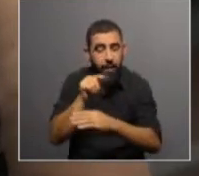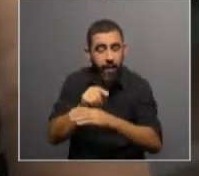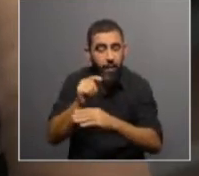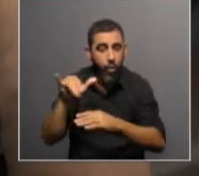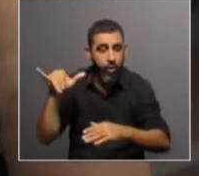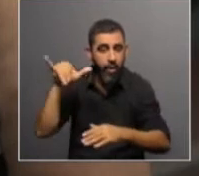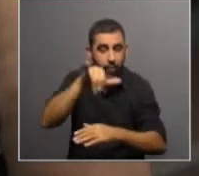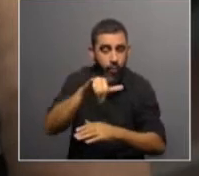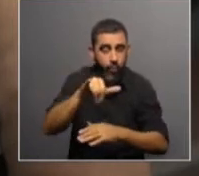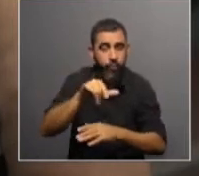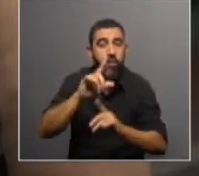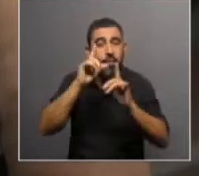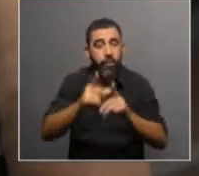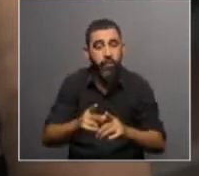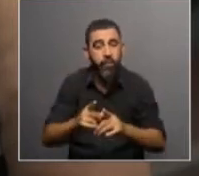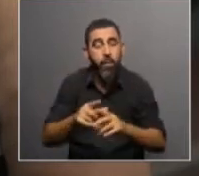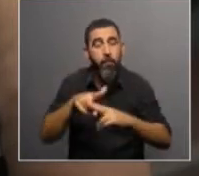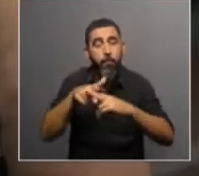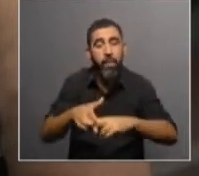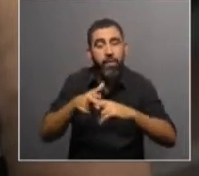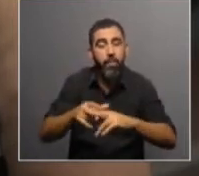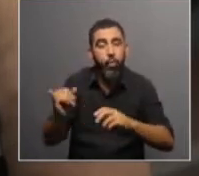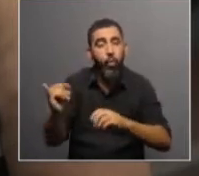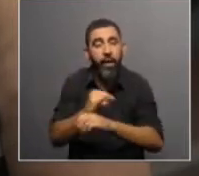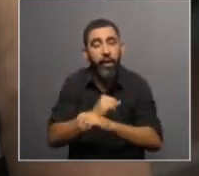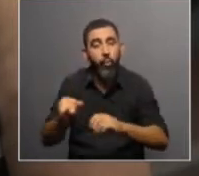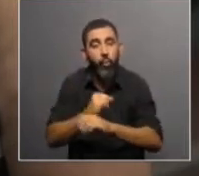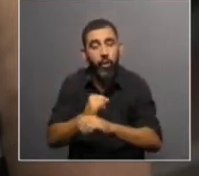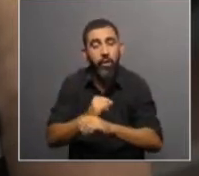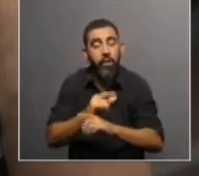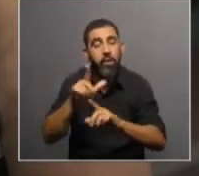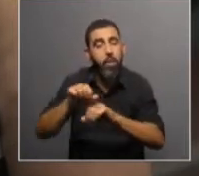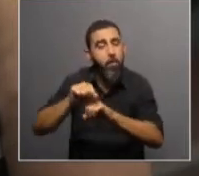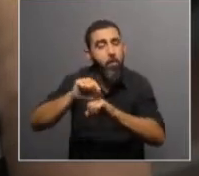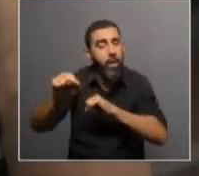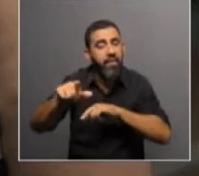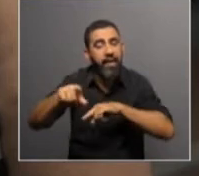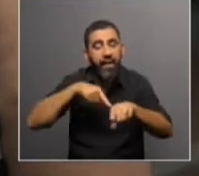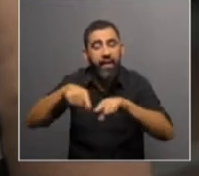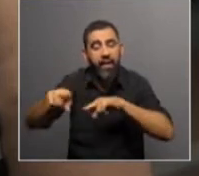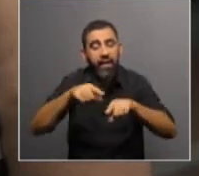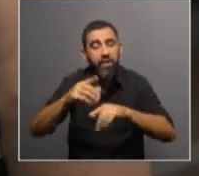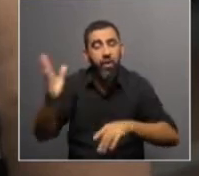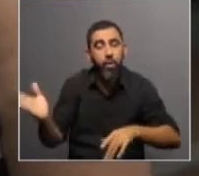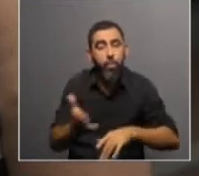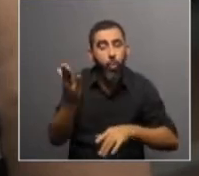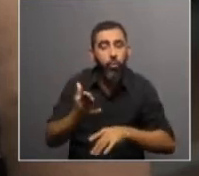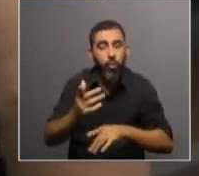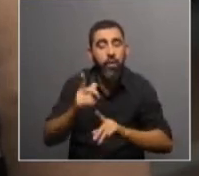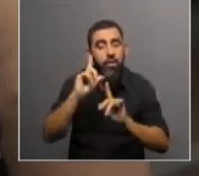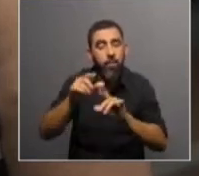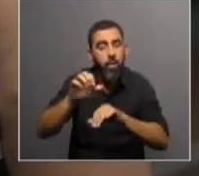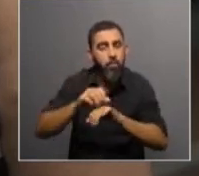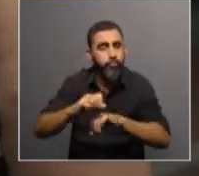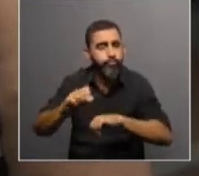aeronáuticas, con mantenimiento industrial y magíster en gerencia de producción operaciones y un doctorado,